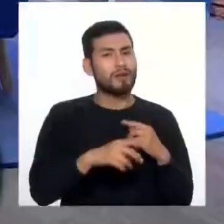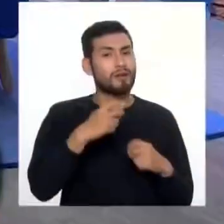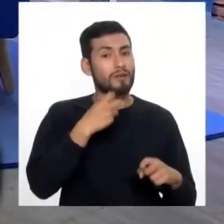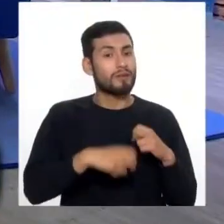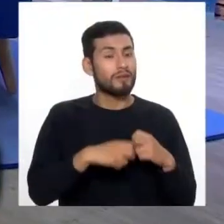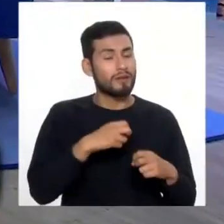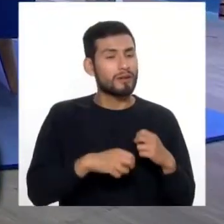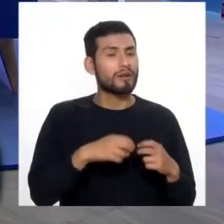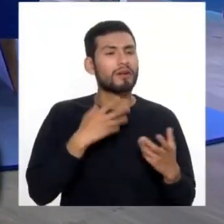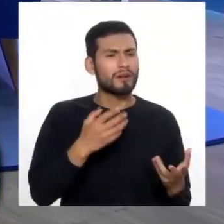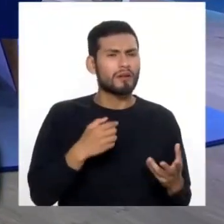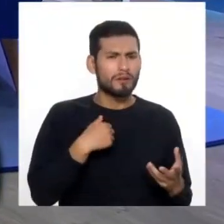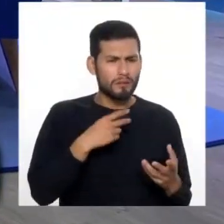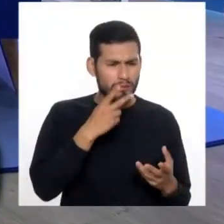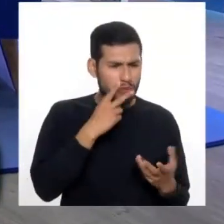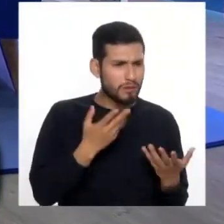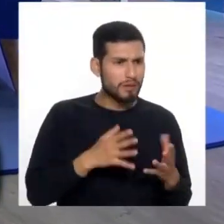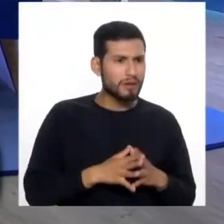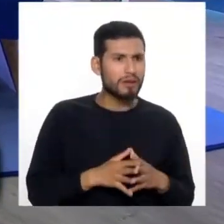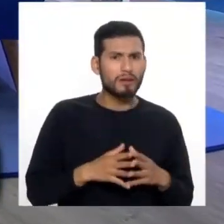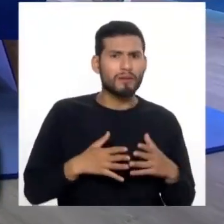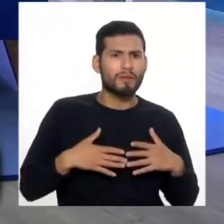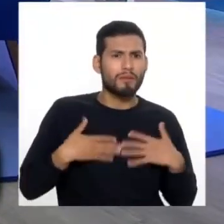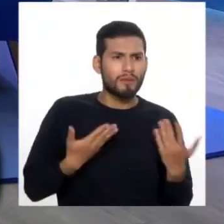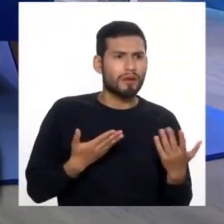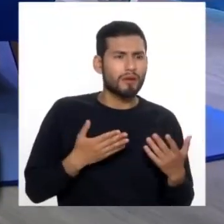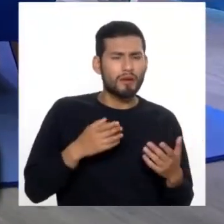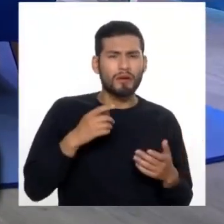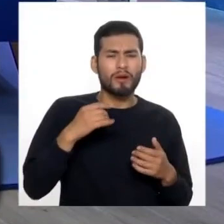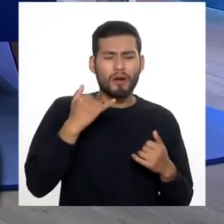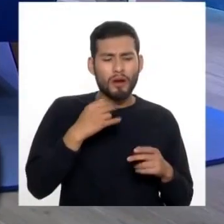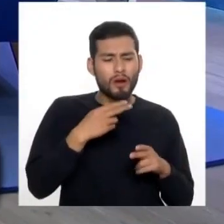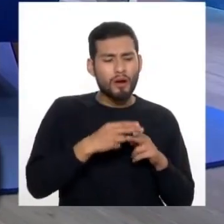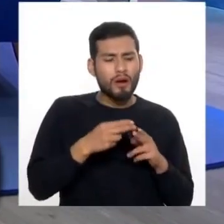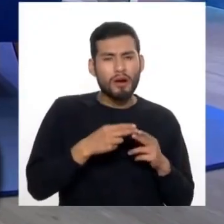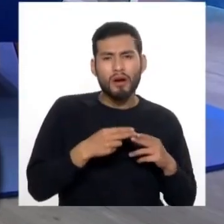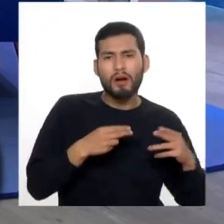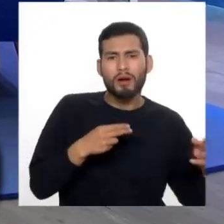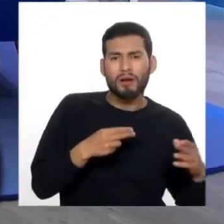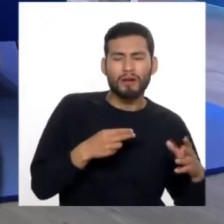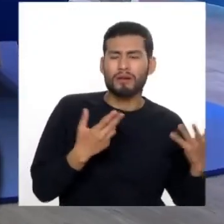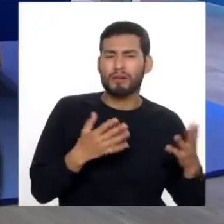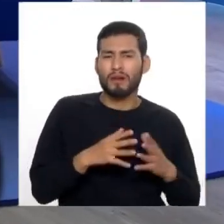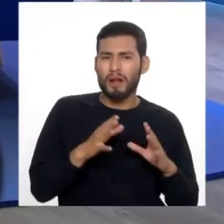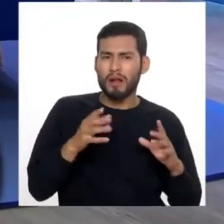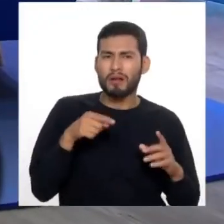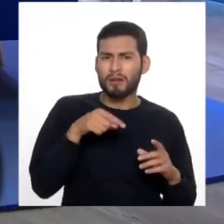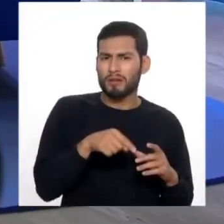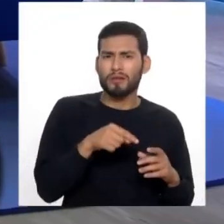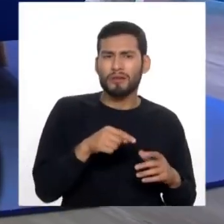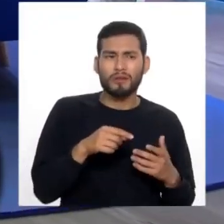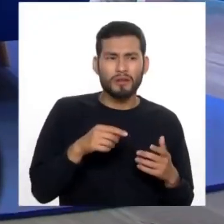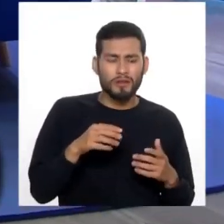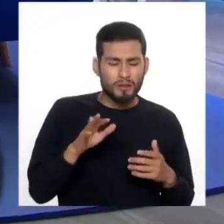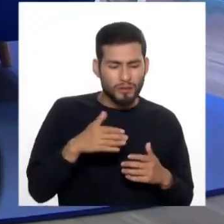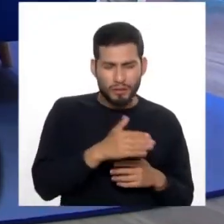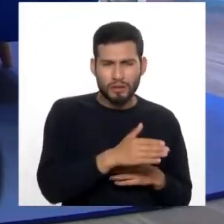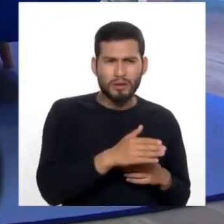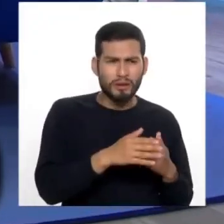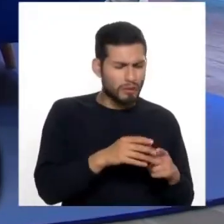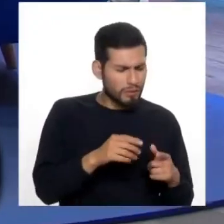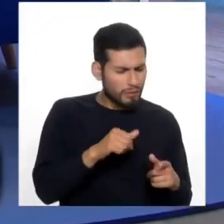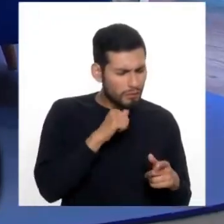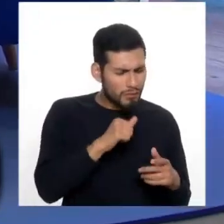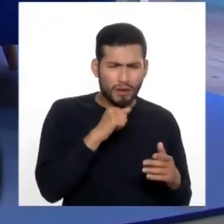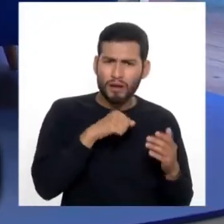problema en términos de poder abordar en el corto plazo el tema de capturas de especímenes que no se han